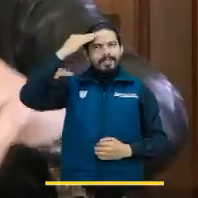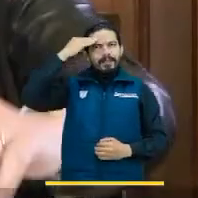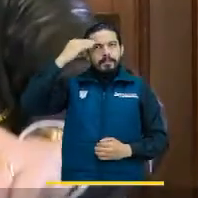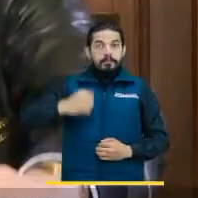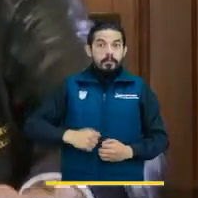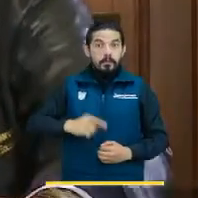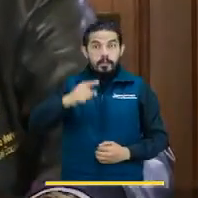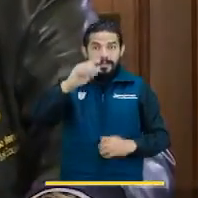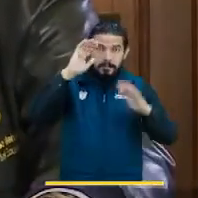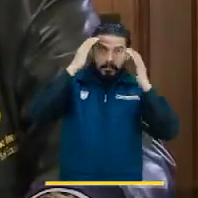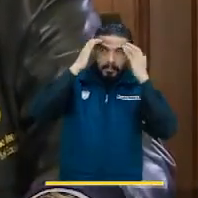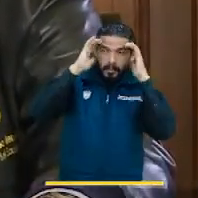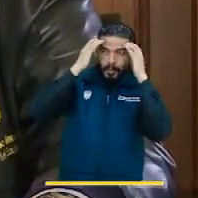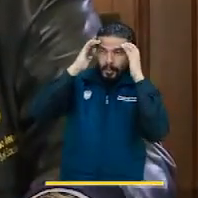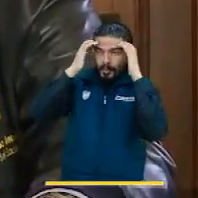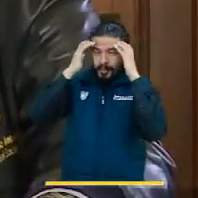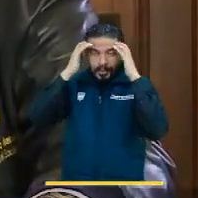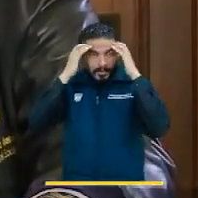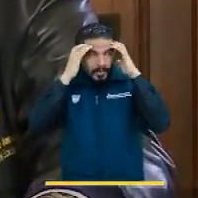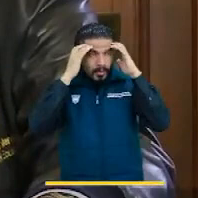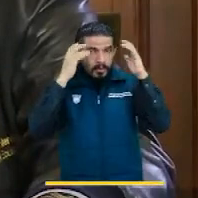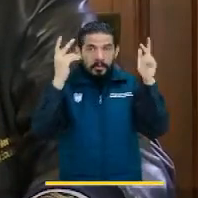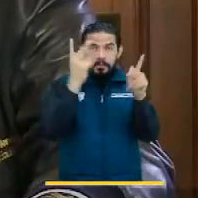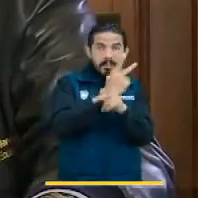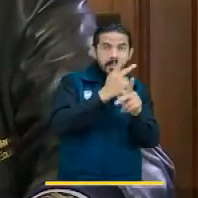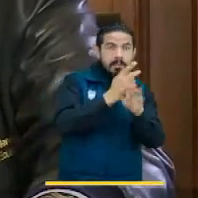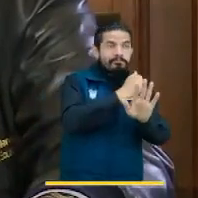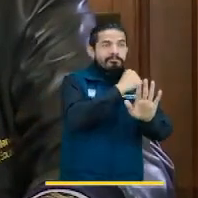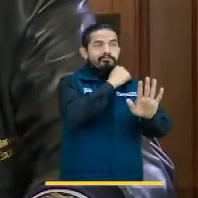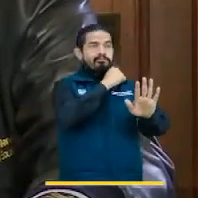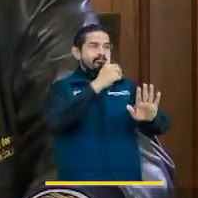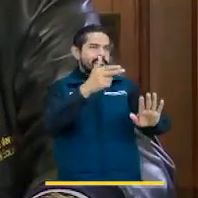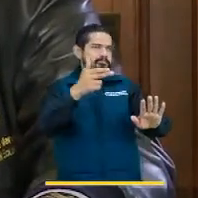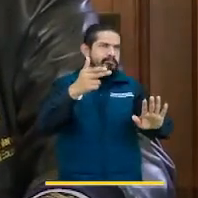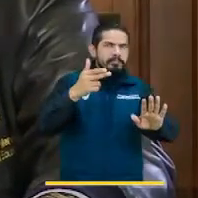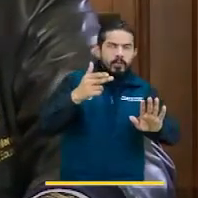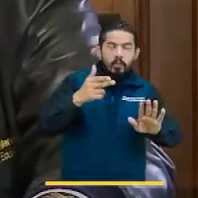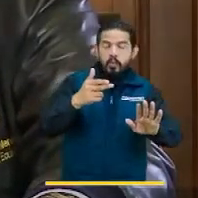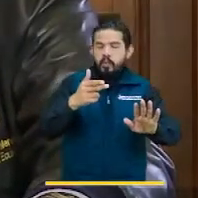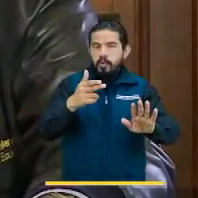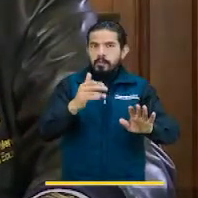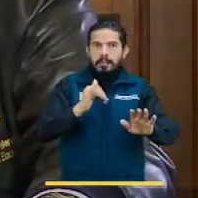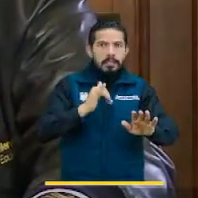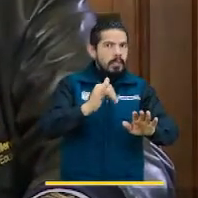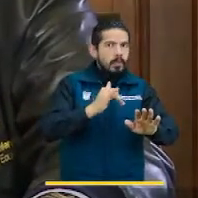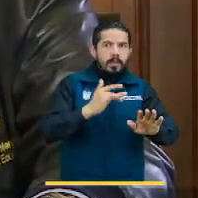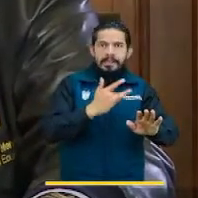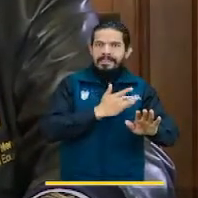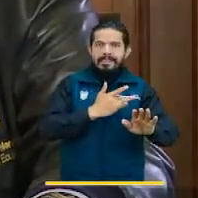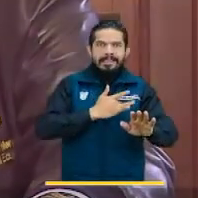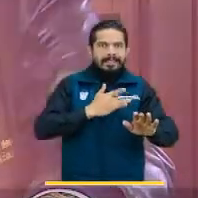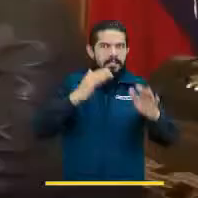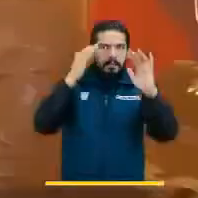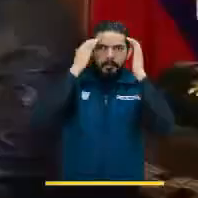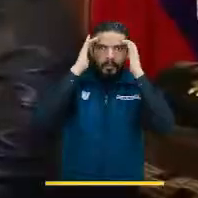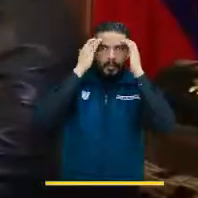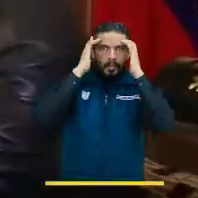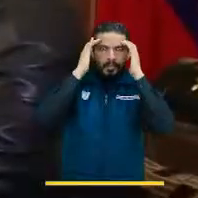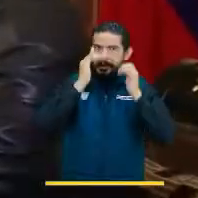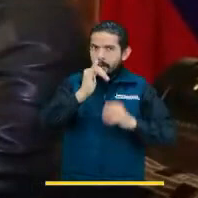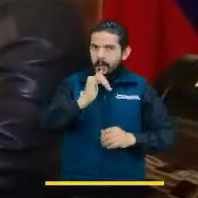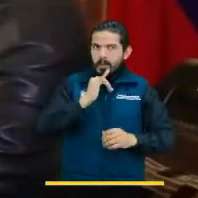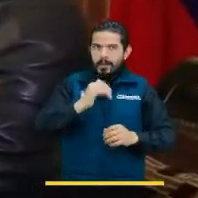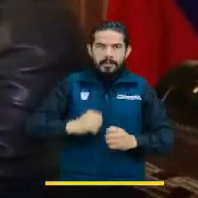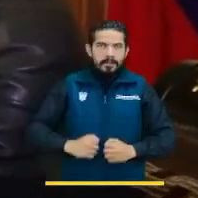principal preocupación es la inseguridad. A mí también me preocupa. Por